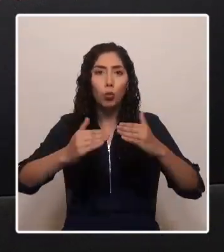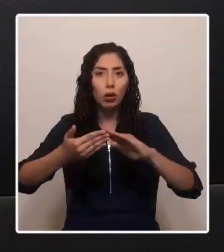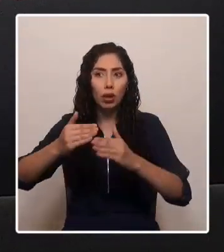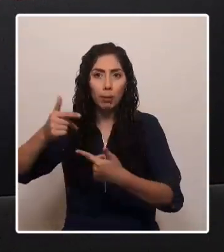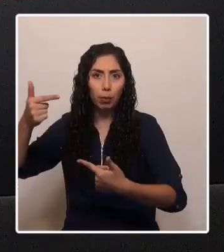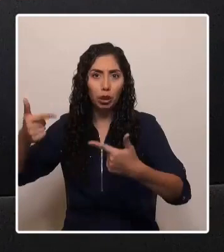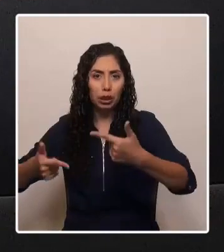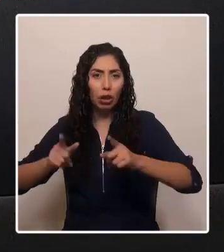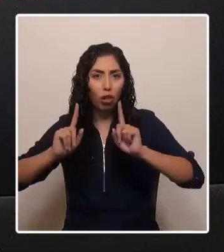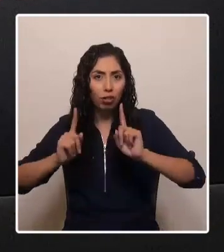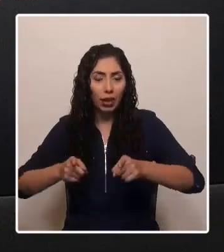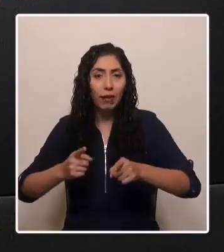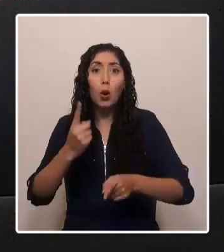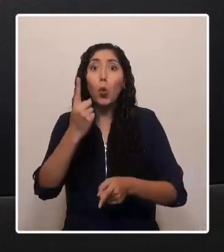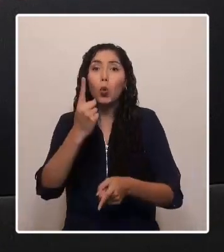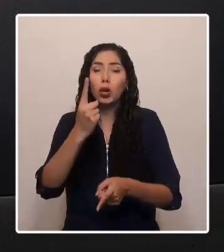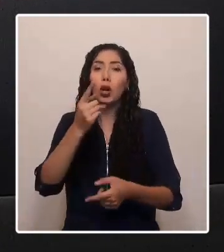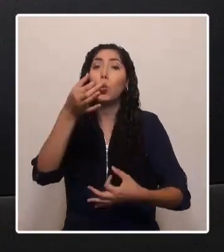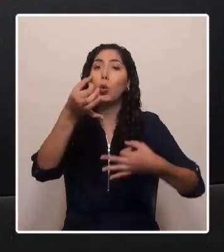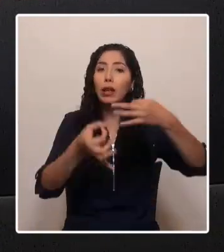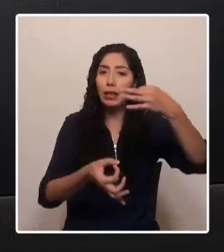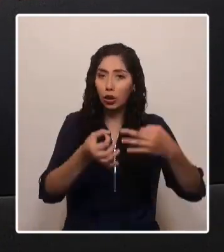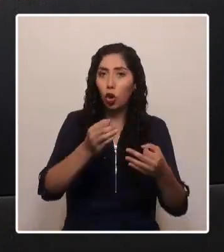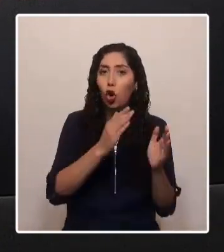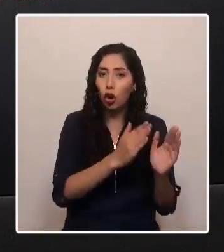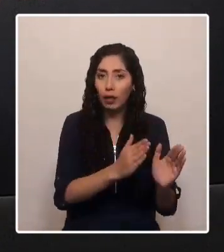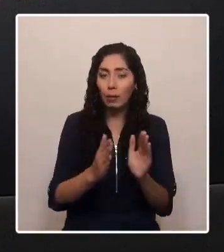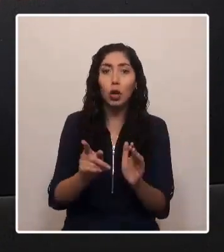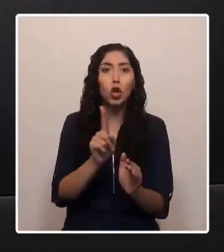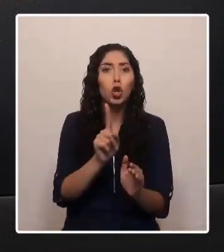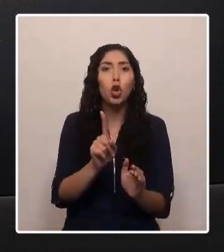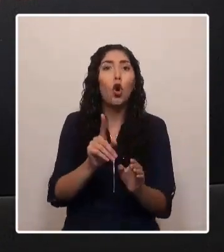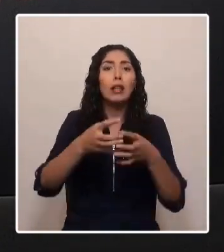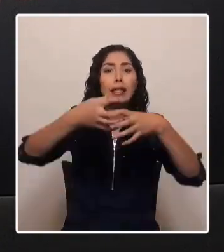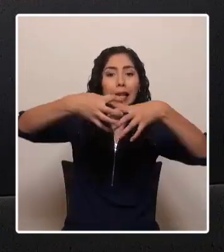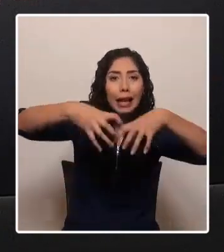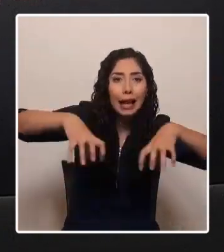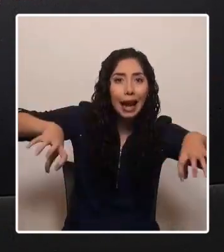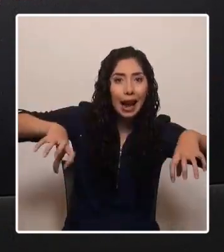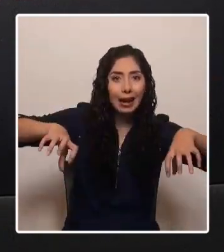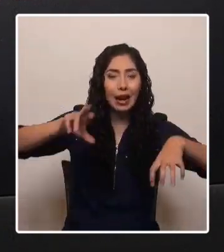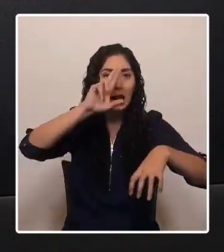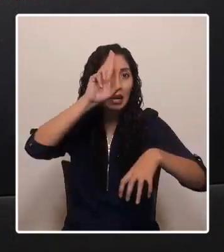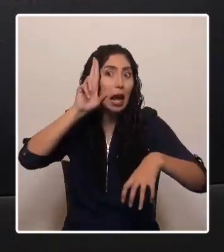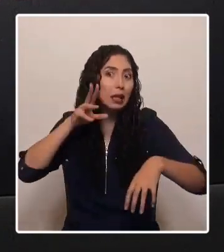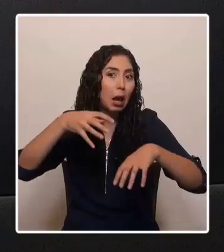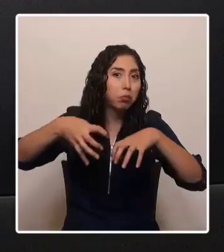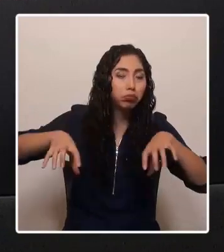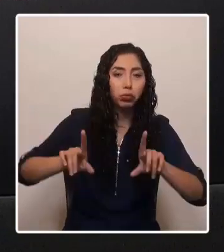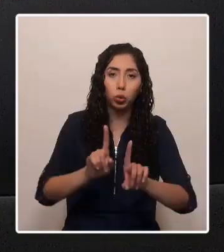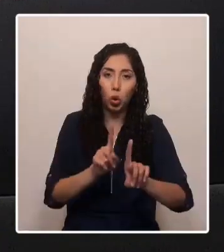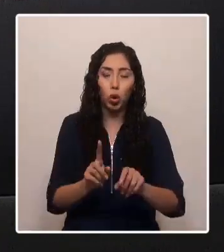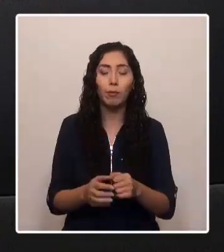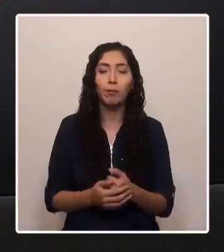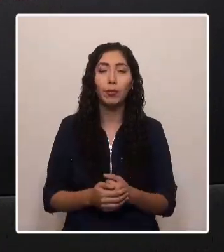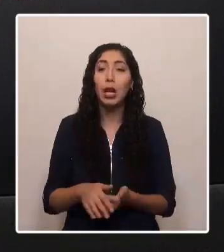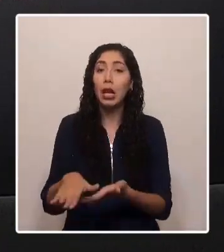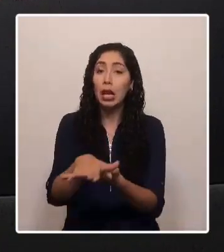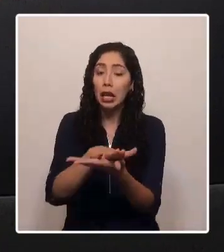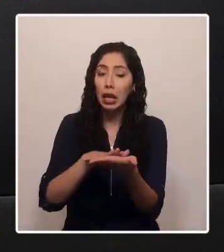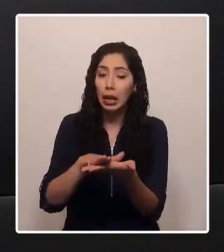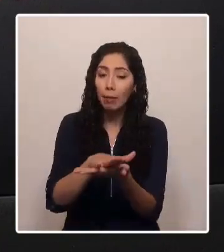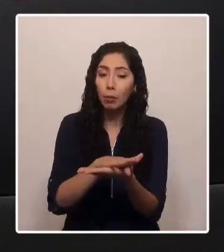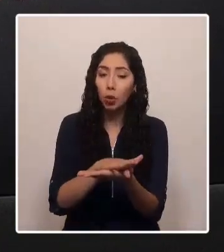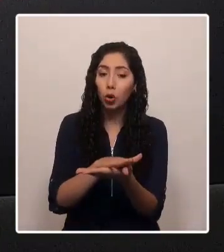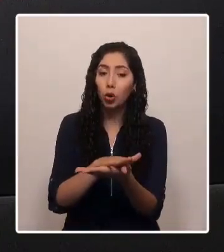encontrarse en un solo ordenamiento jurídico en vez de segregarse en dinámicas raciales. El ejemplo más evidente de esto se da en la